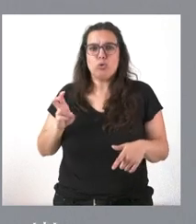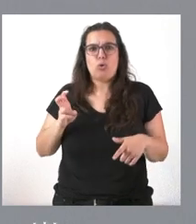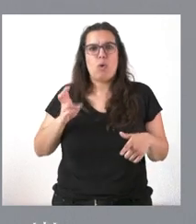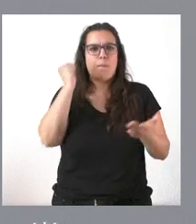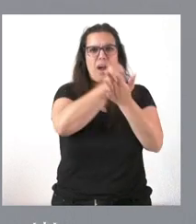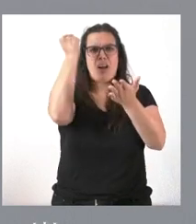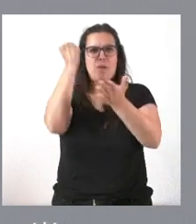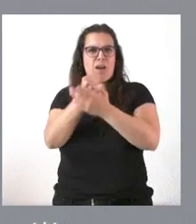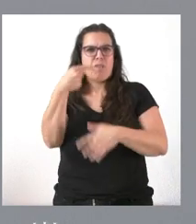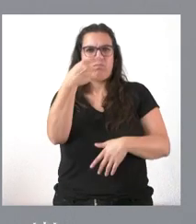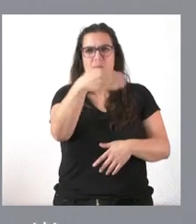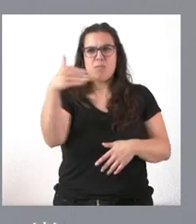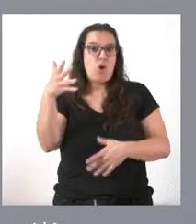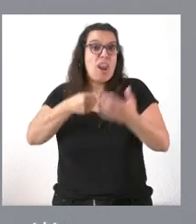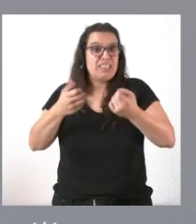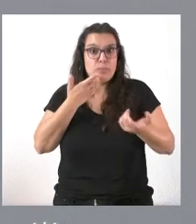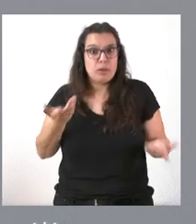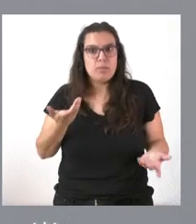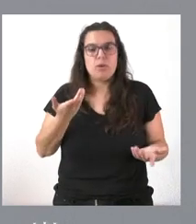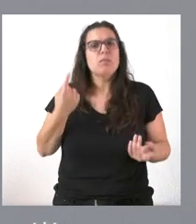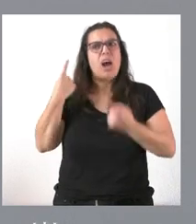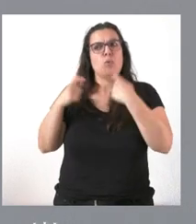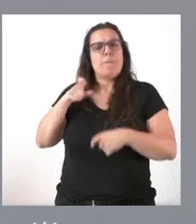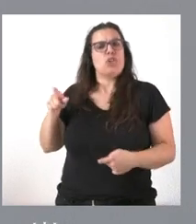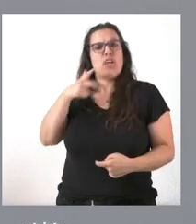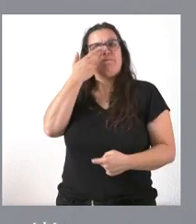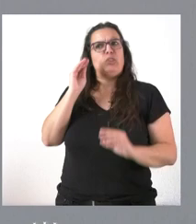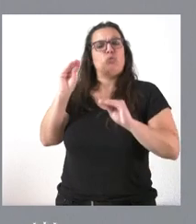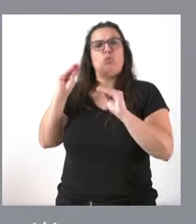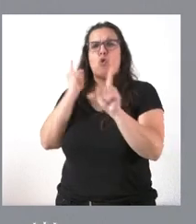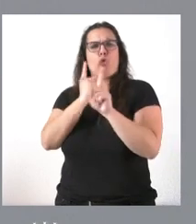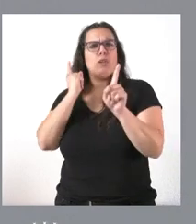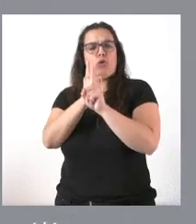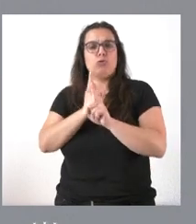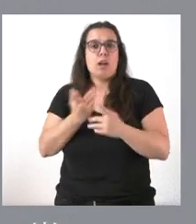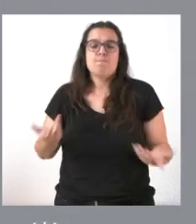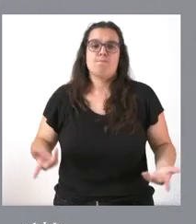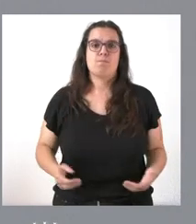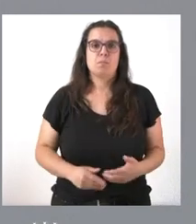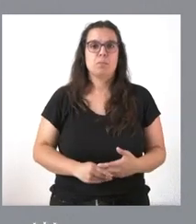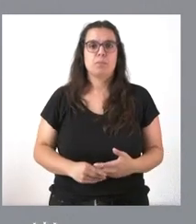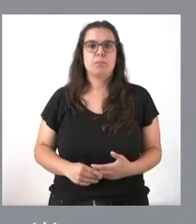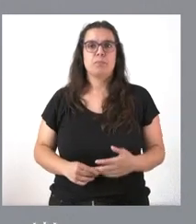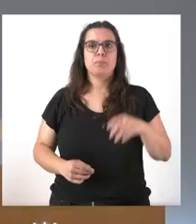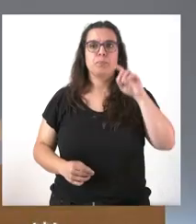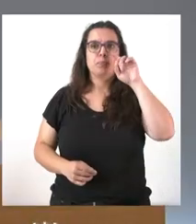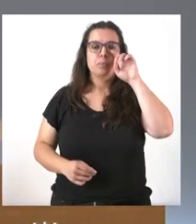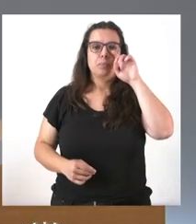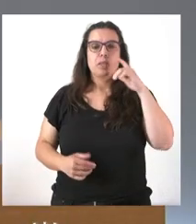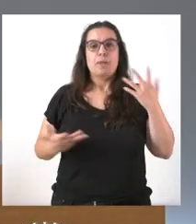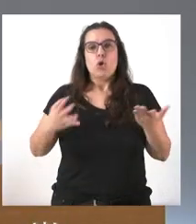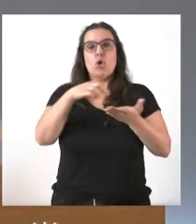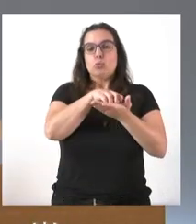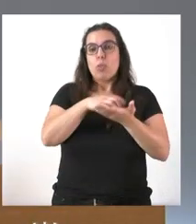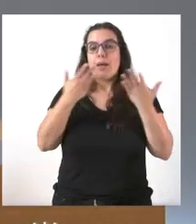productivos o el de la leche que hay personas muy interesadas en ir contra ese tipo de productos la duda es